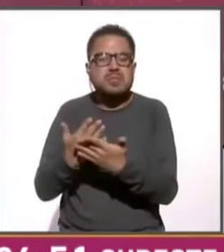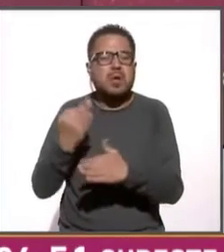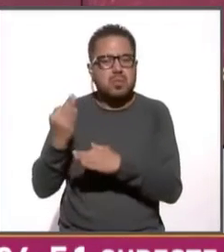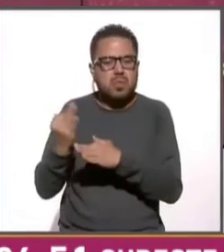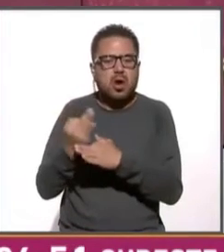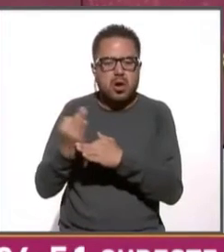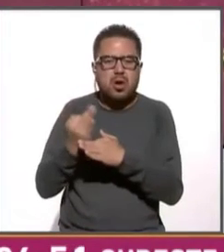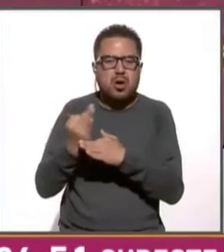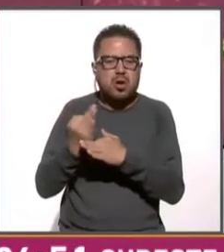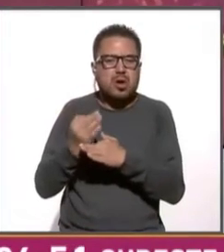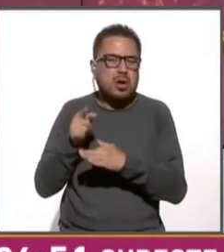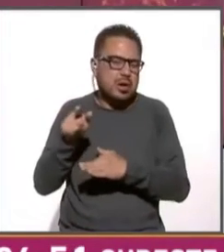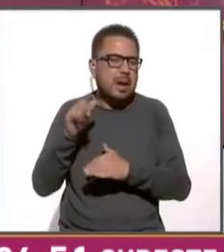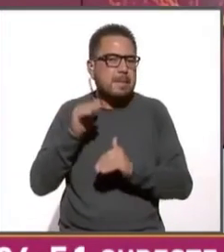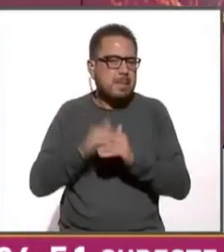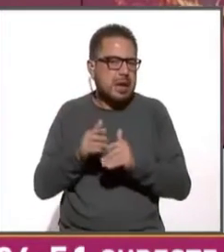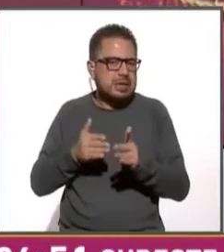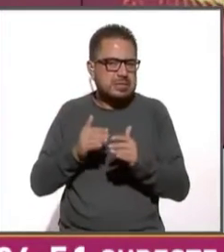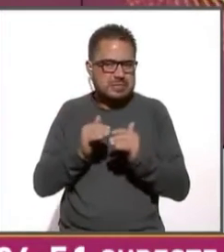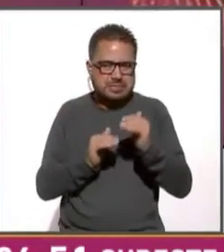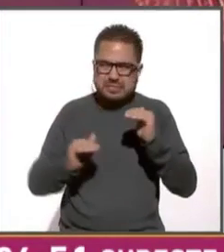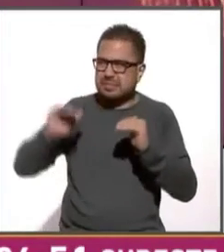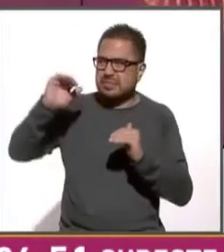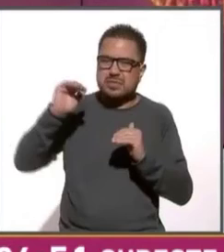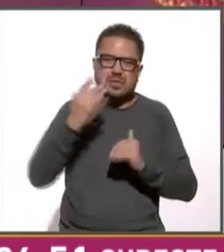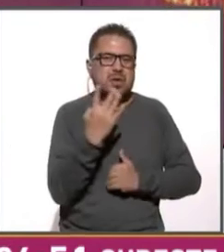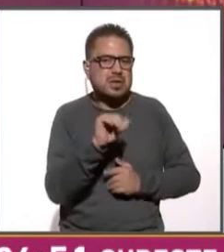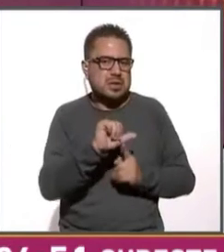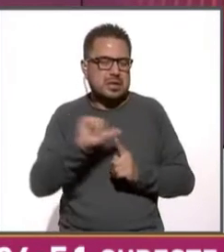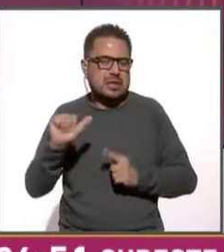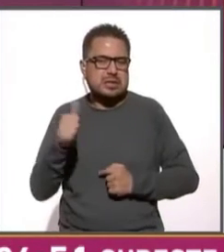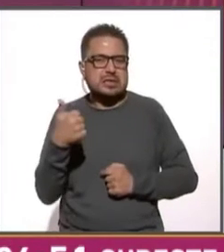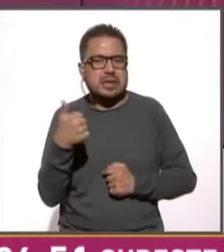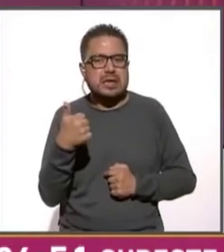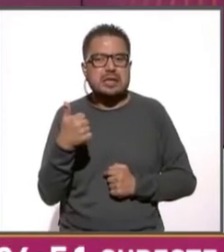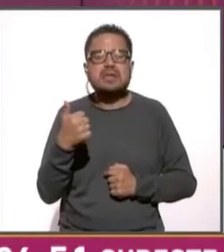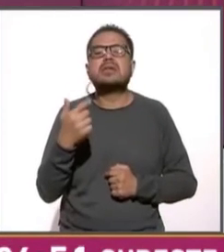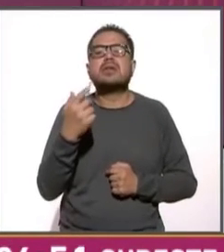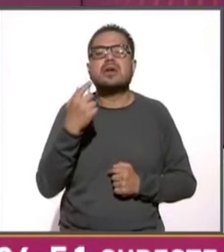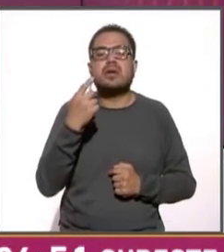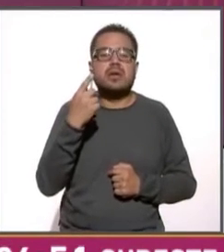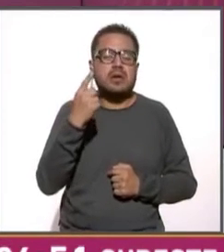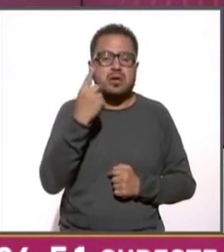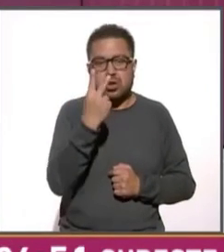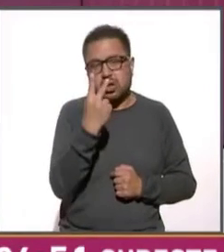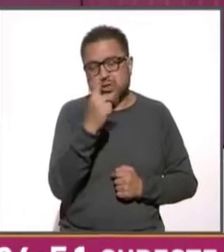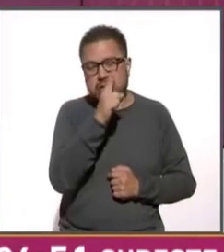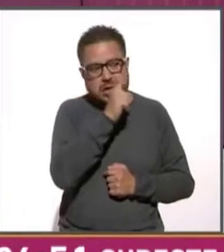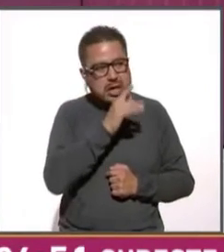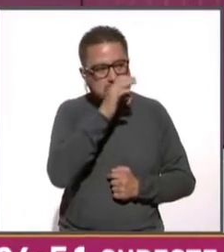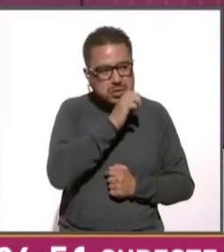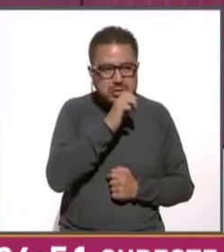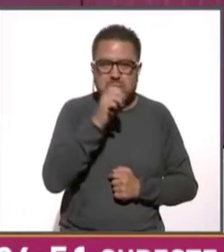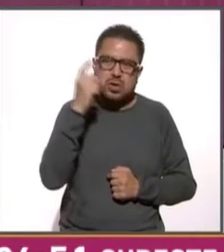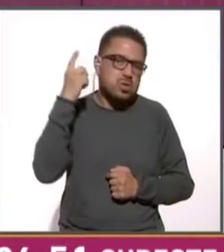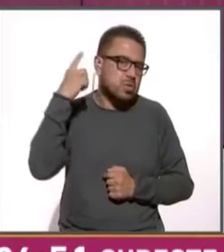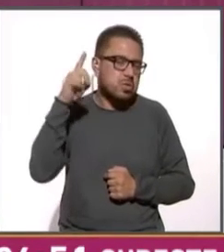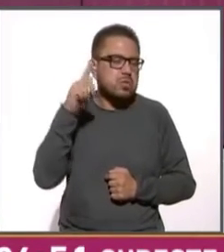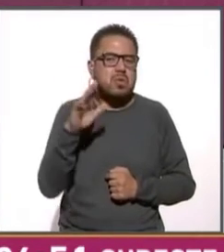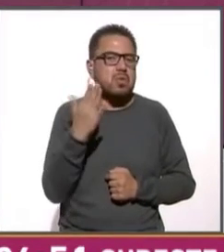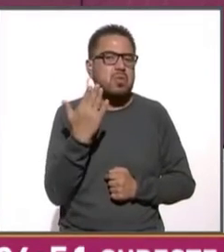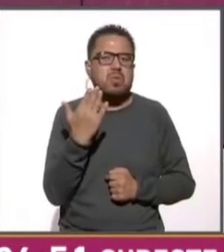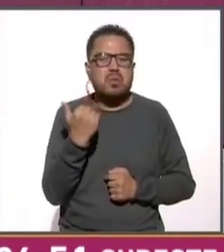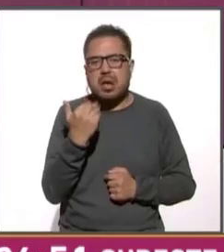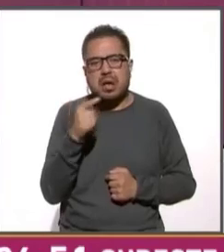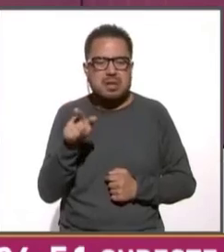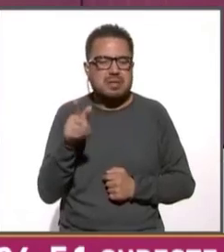Morena estaba adelante en 4 de 6. En 2, que es el caso de Aguascalientes y de Durango, no